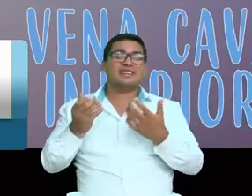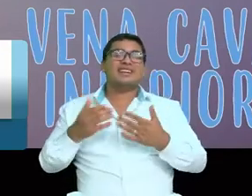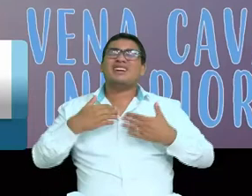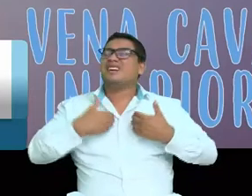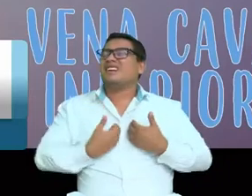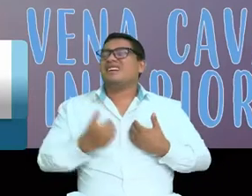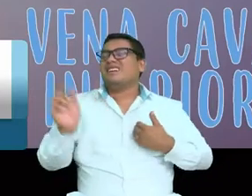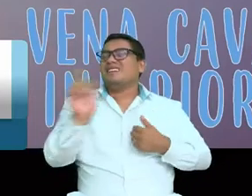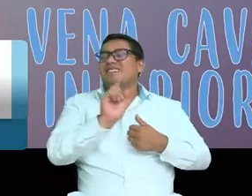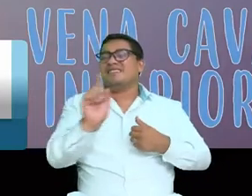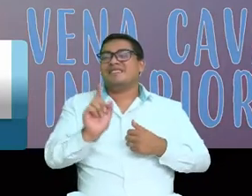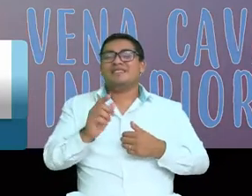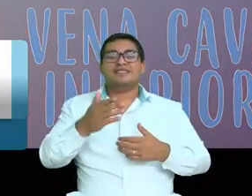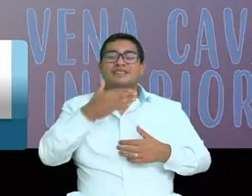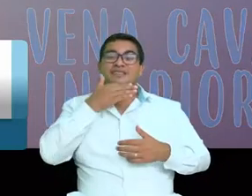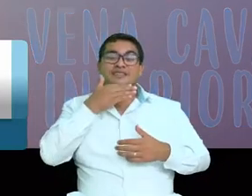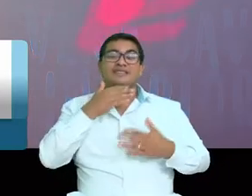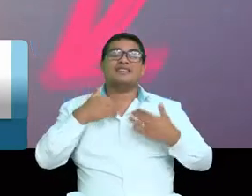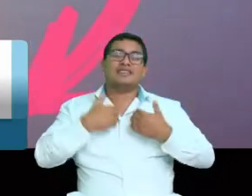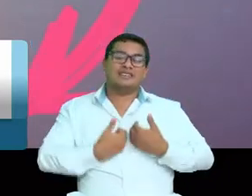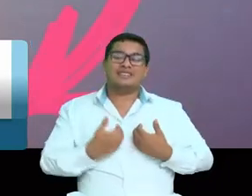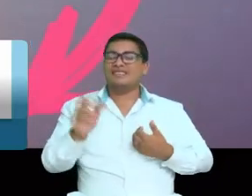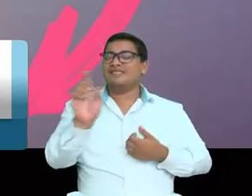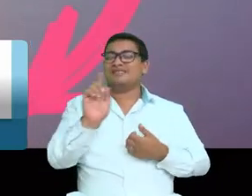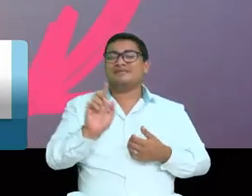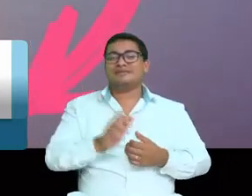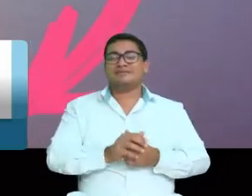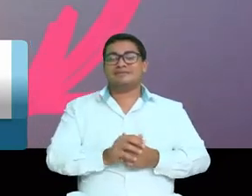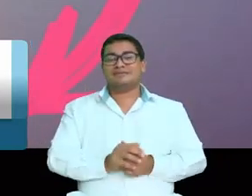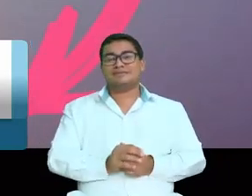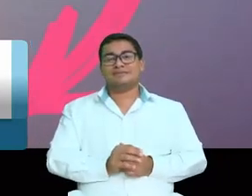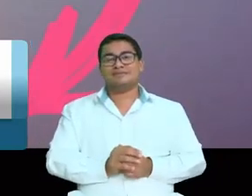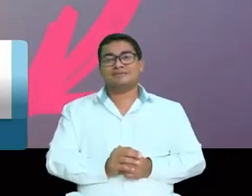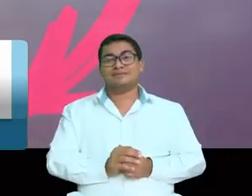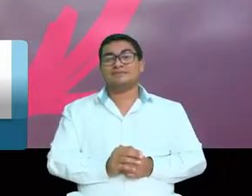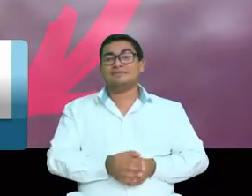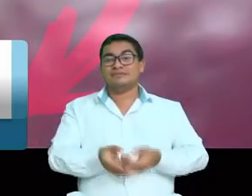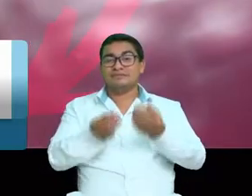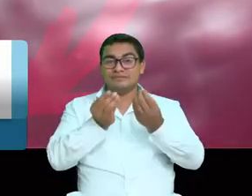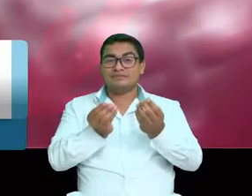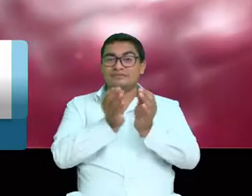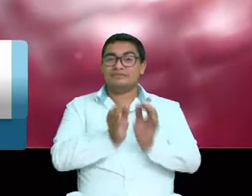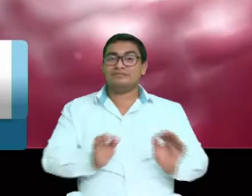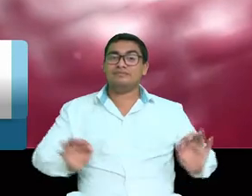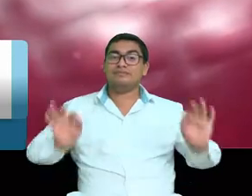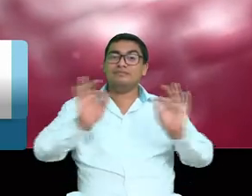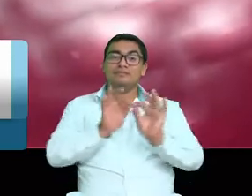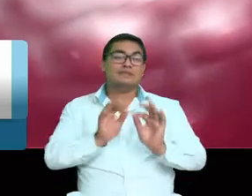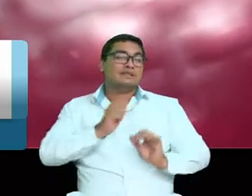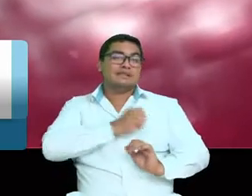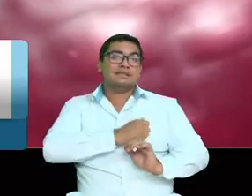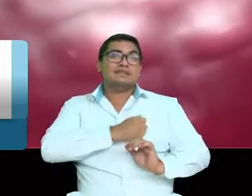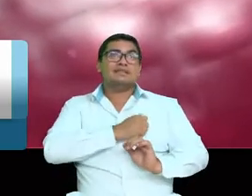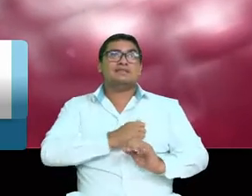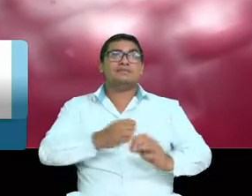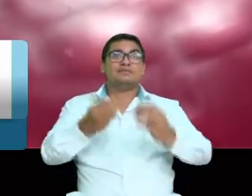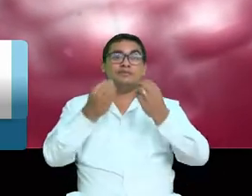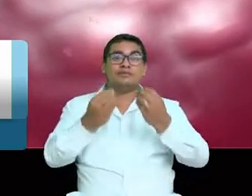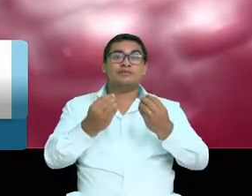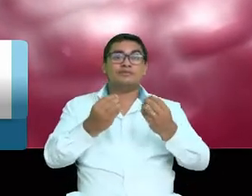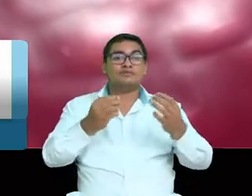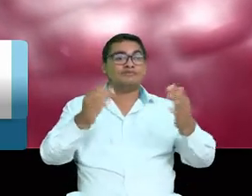un esfuerzo, se cansan con facilidad. Eso es muy importante, porque lamentablemente, pues, la mayoría de los hogares